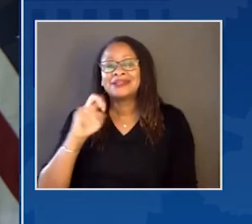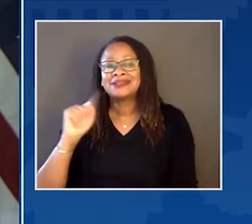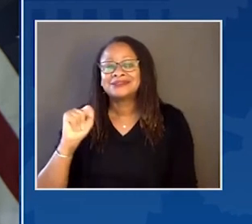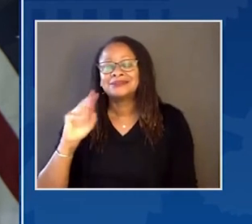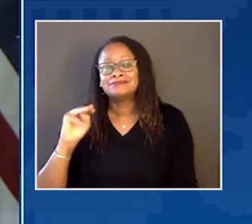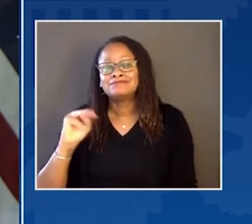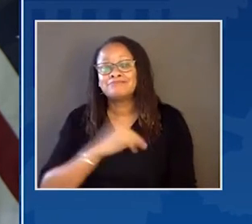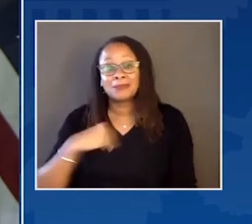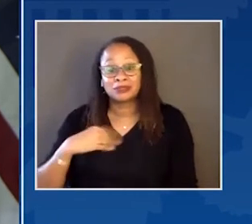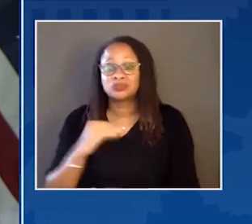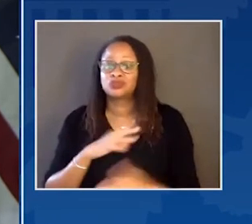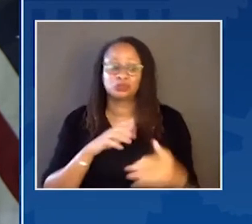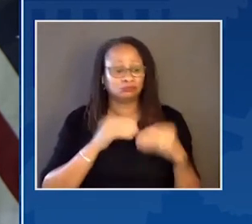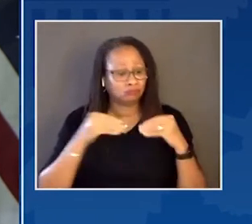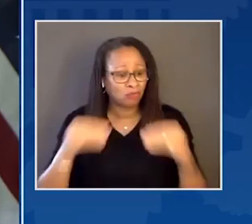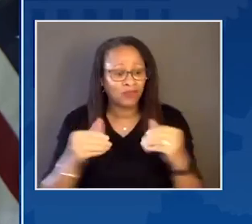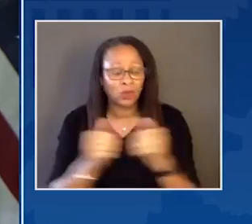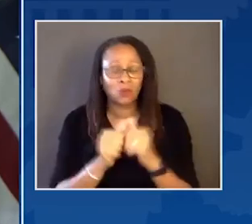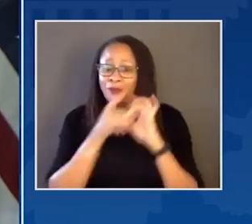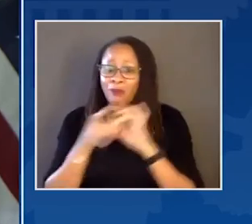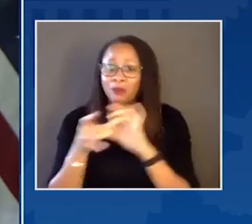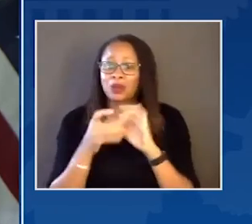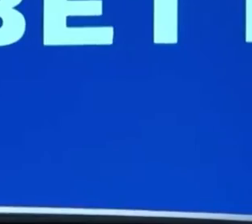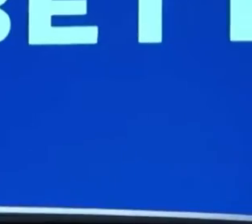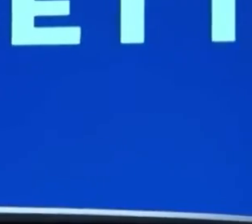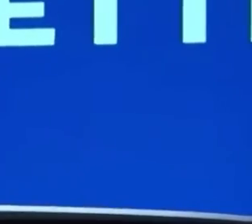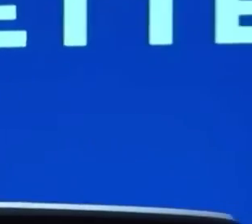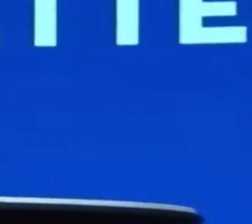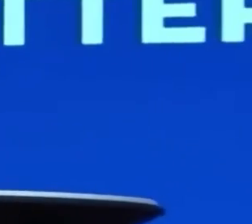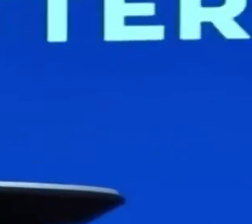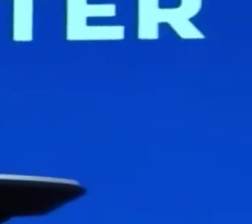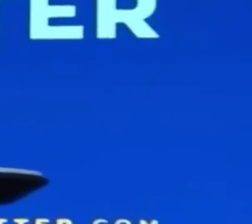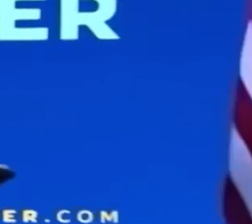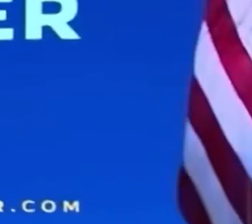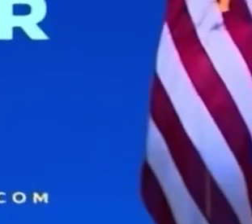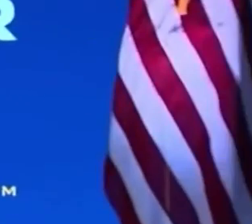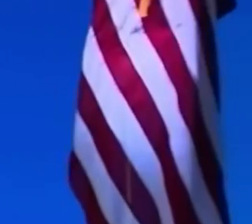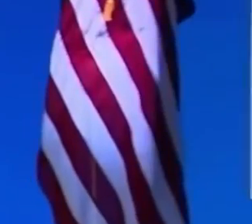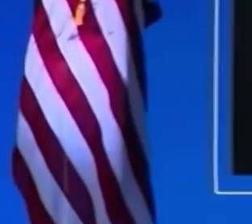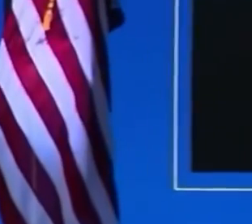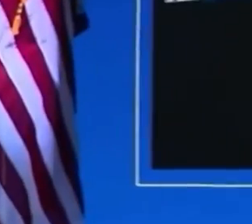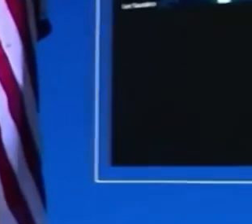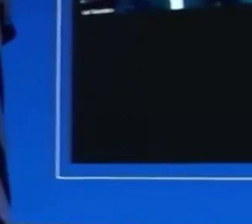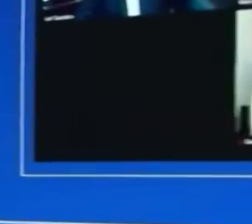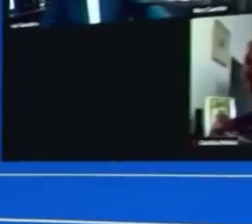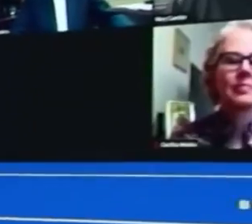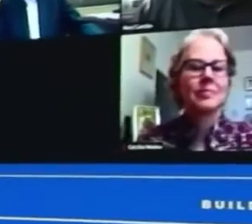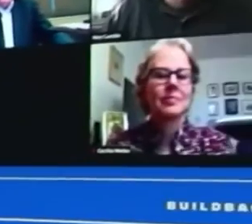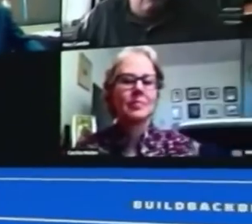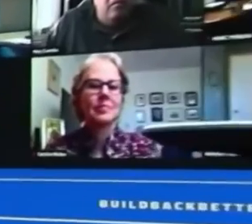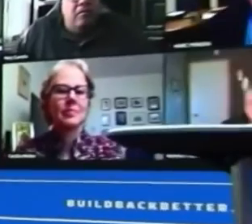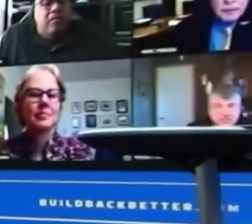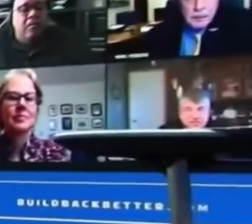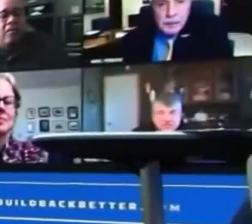coordinación con negocios y sindicatos en el ataque contra el cob y aún así yo bailén todavía no tiene acceso a los